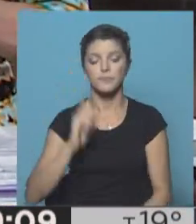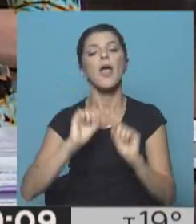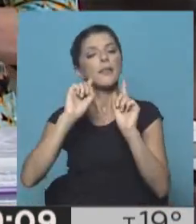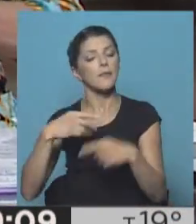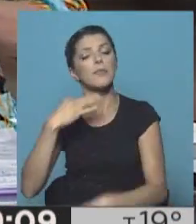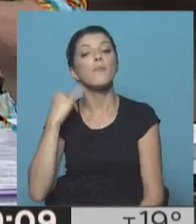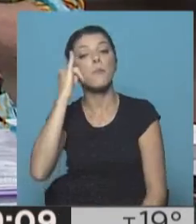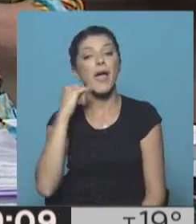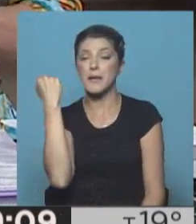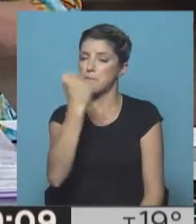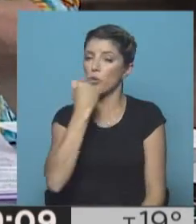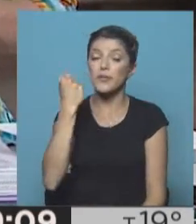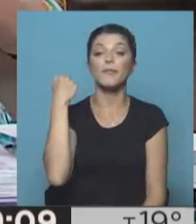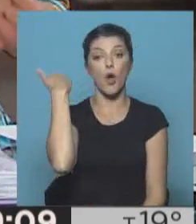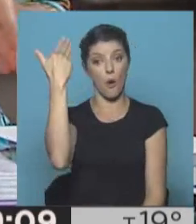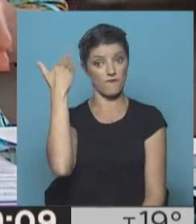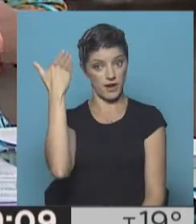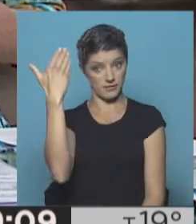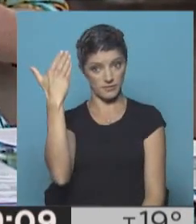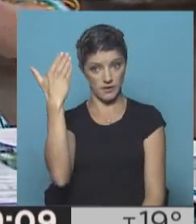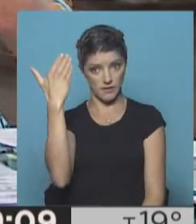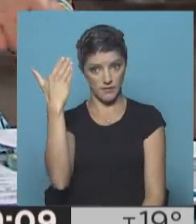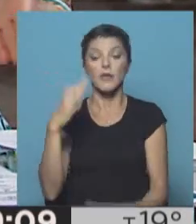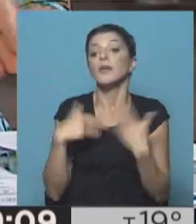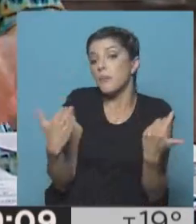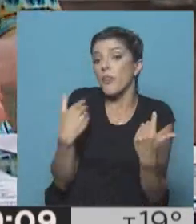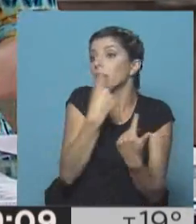habido conferencia de prensa con posibilidad de preguntar,